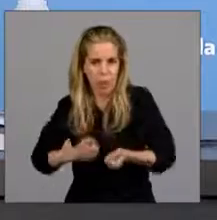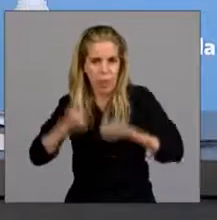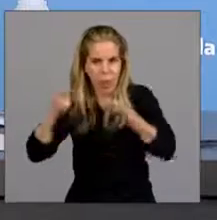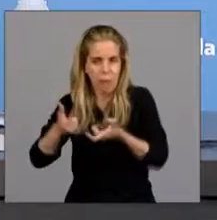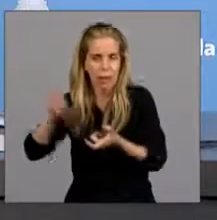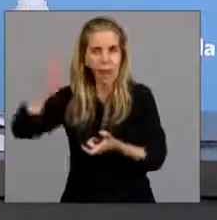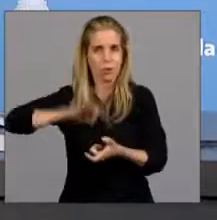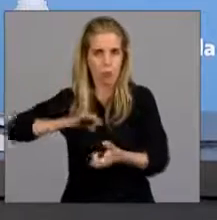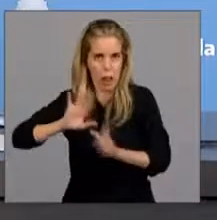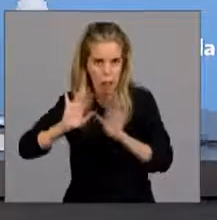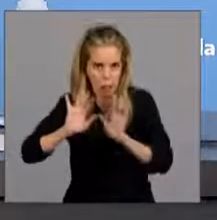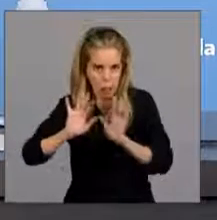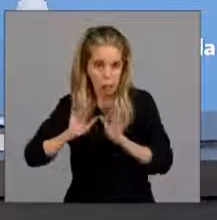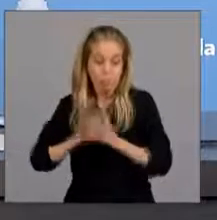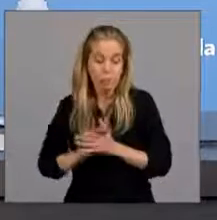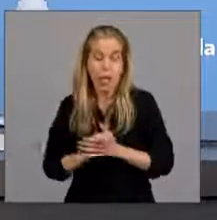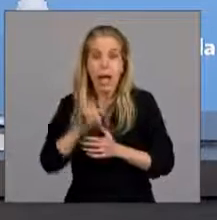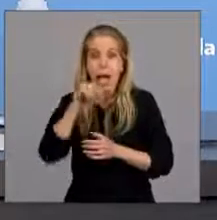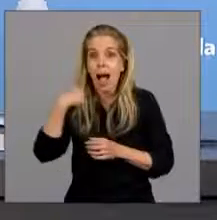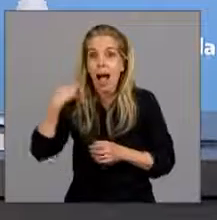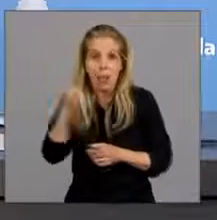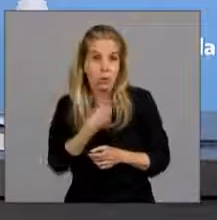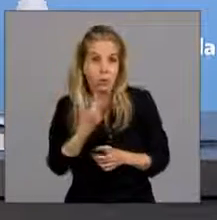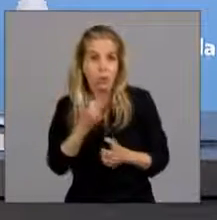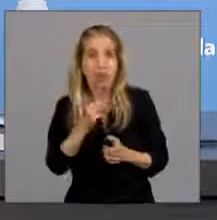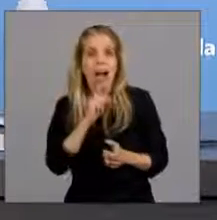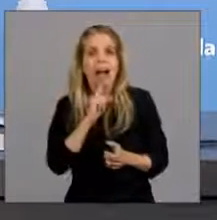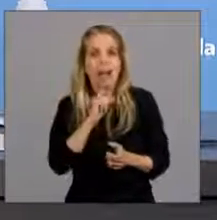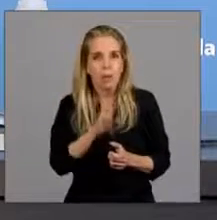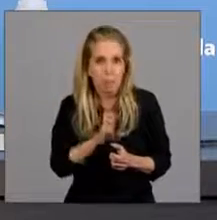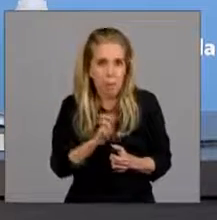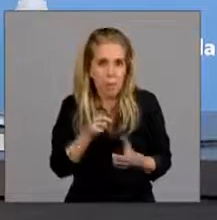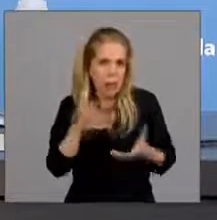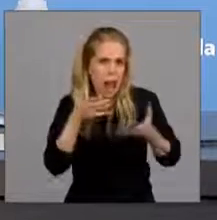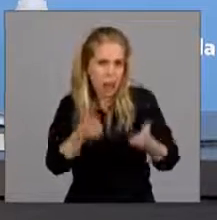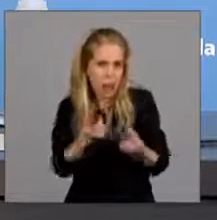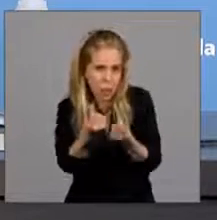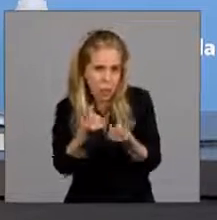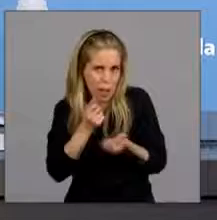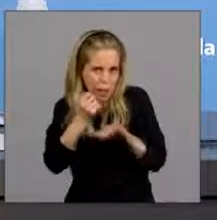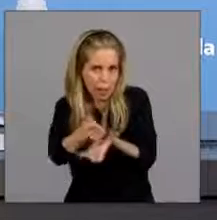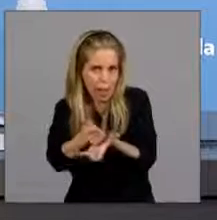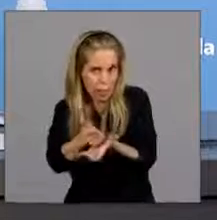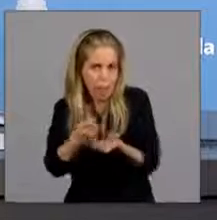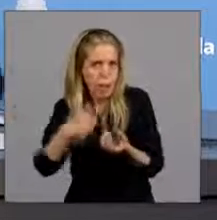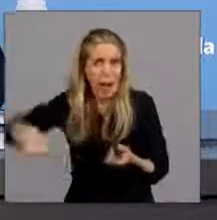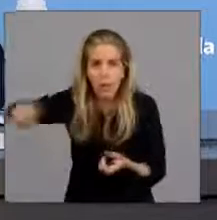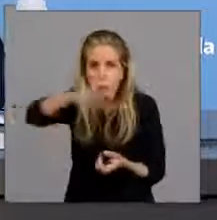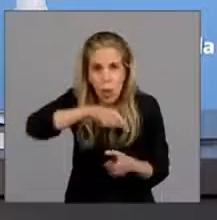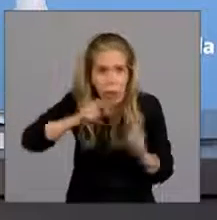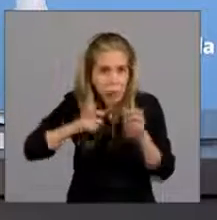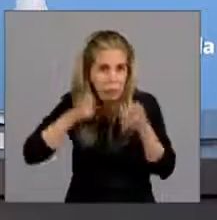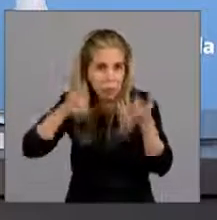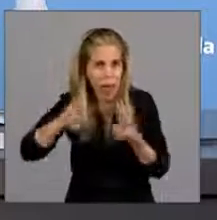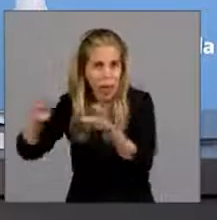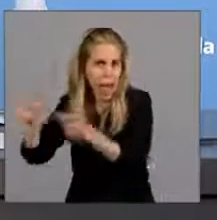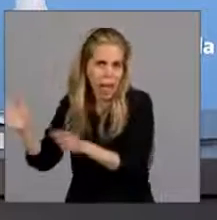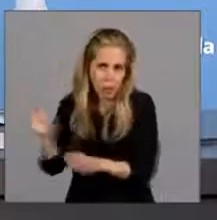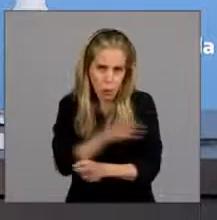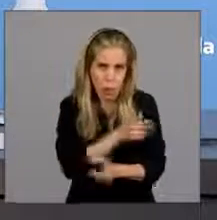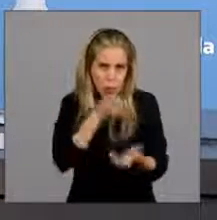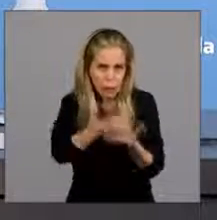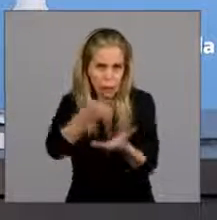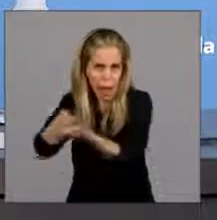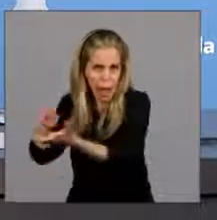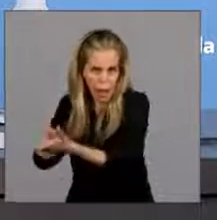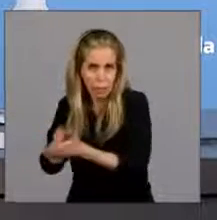en ese sentido. Lo que más nos interesa a los ATP es que le lleguen a todos. Y por eso hablamos con Axel y con Horacio antes de